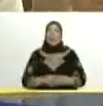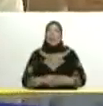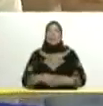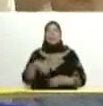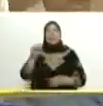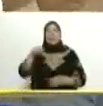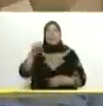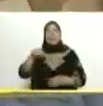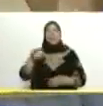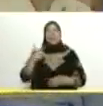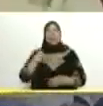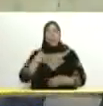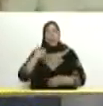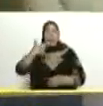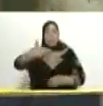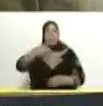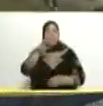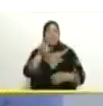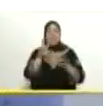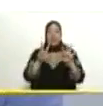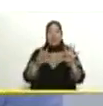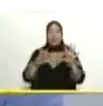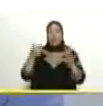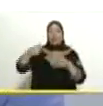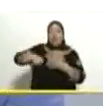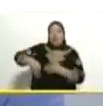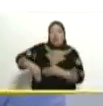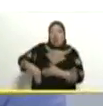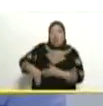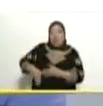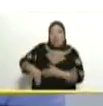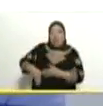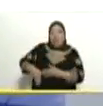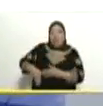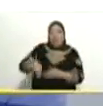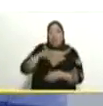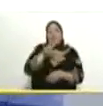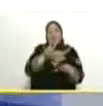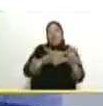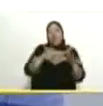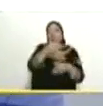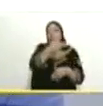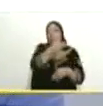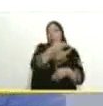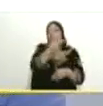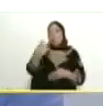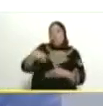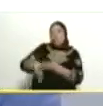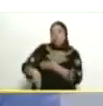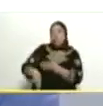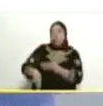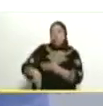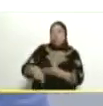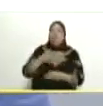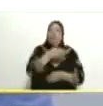¿Ah? Cargaba su 38 aquí terciado. El 38 aquí terciado y ping, ping, ping,